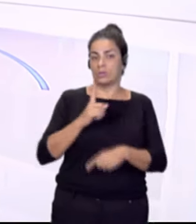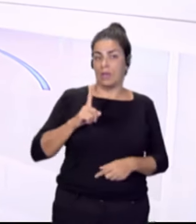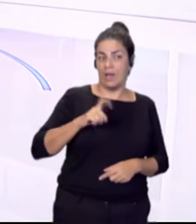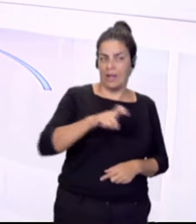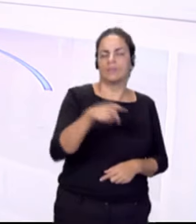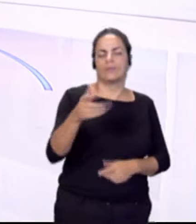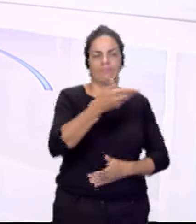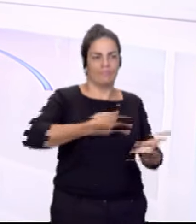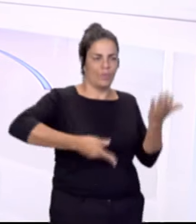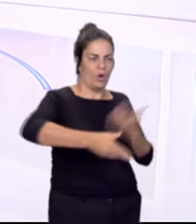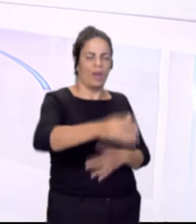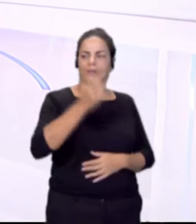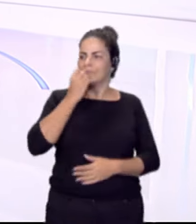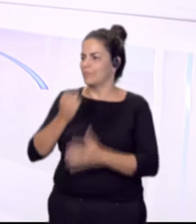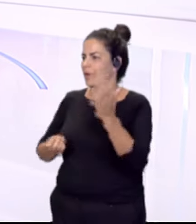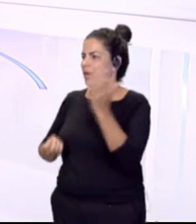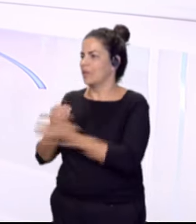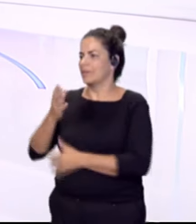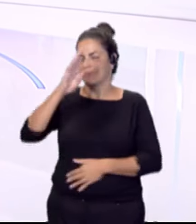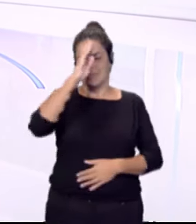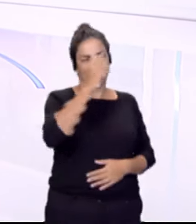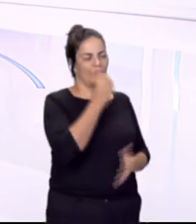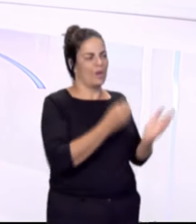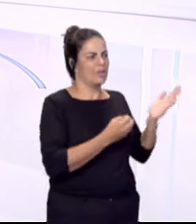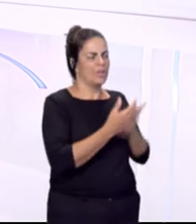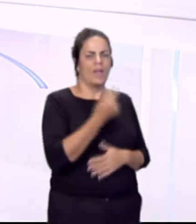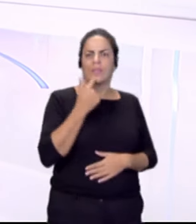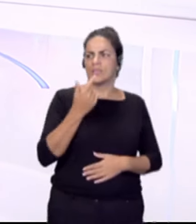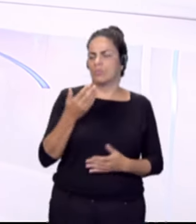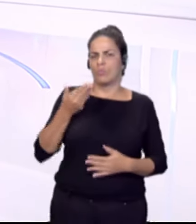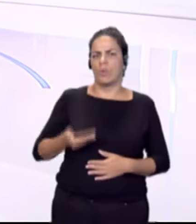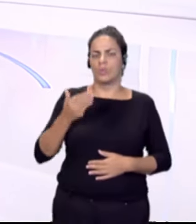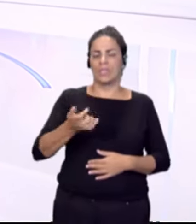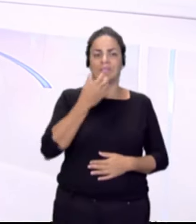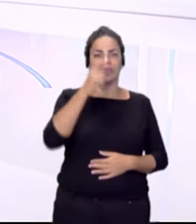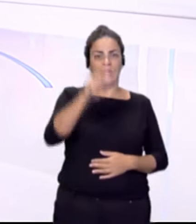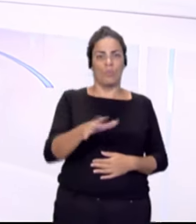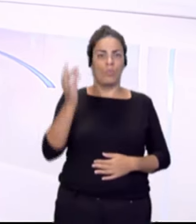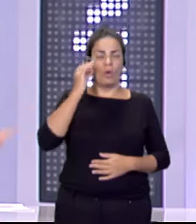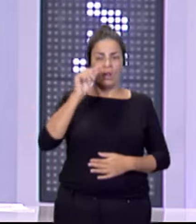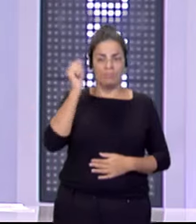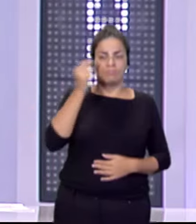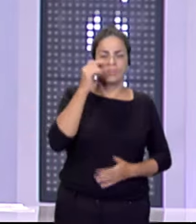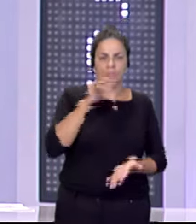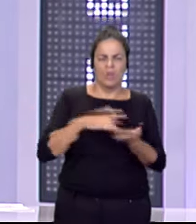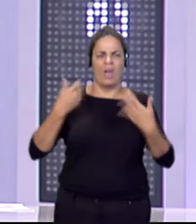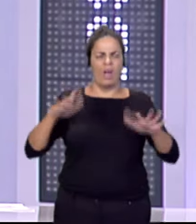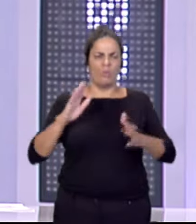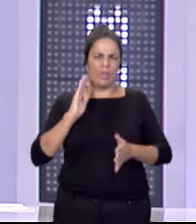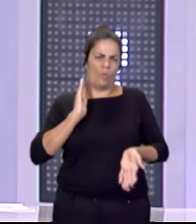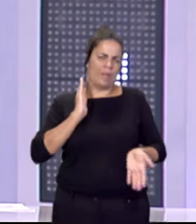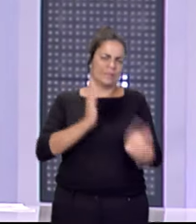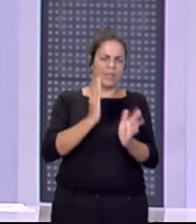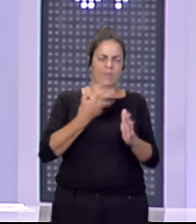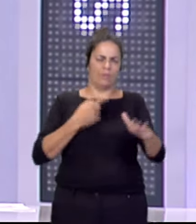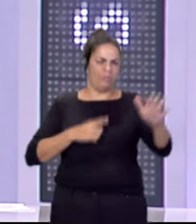días. Ya decimos que es tan importante que cuando una mujer se enfrenta a un diagnóstico, por más que haya habido avances en los tratamientos, es